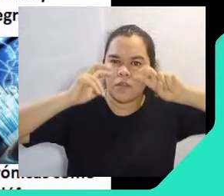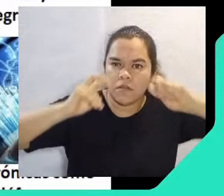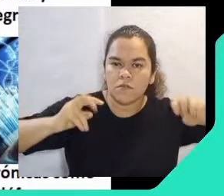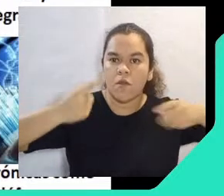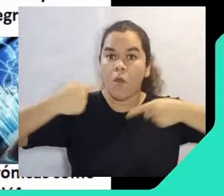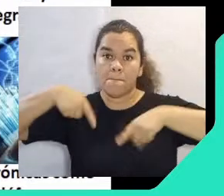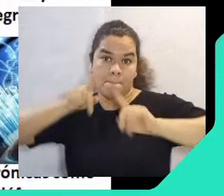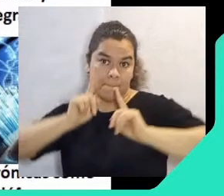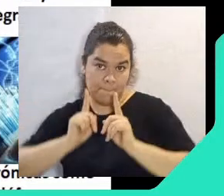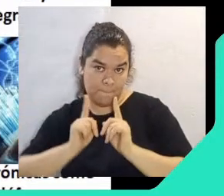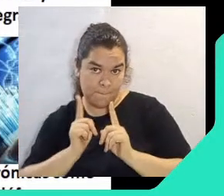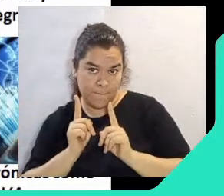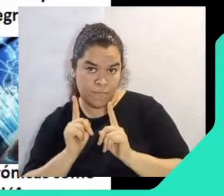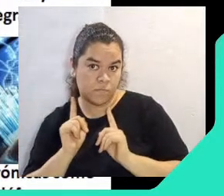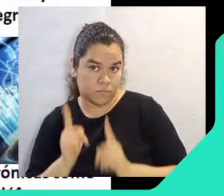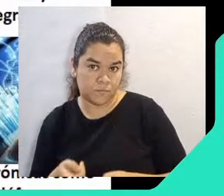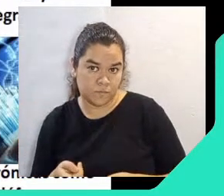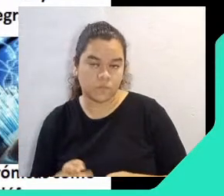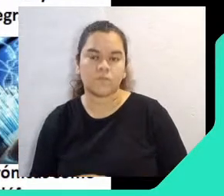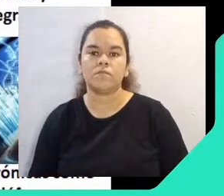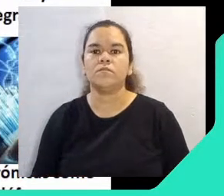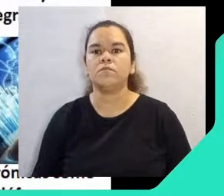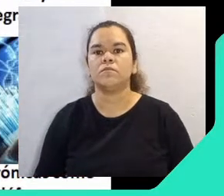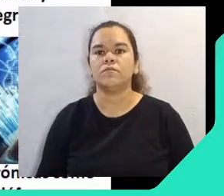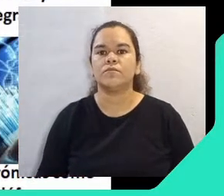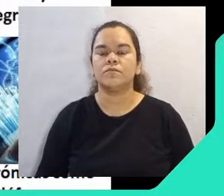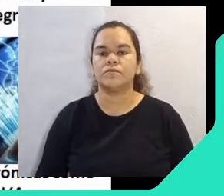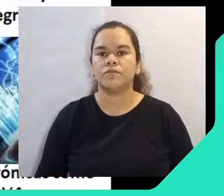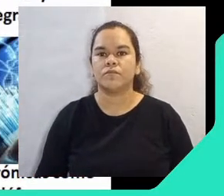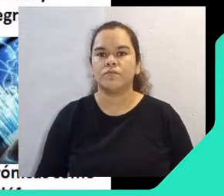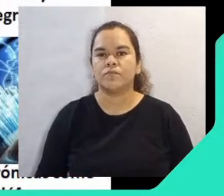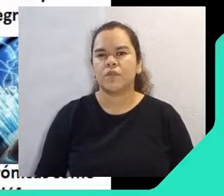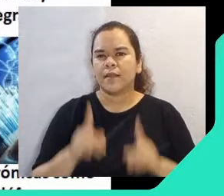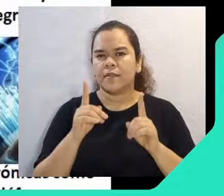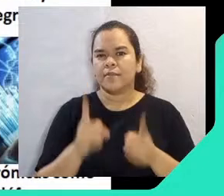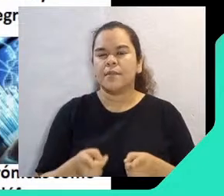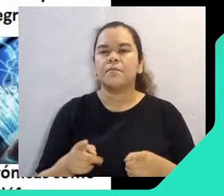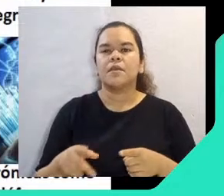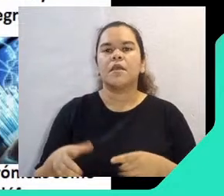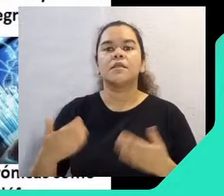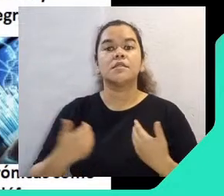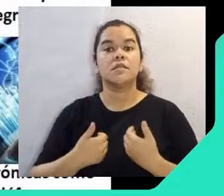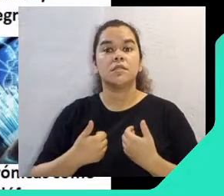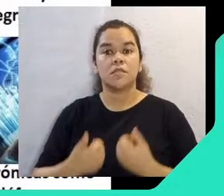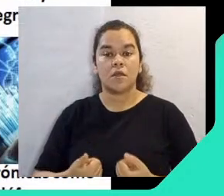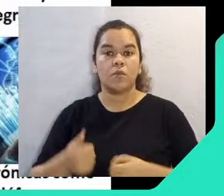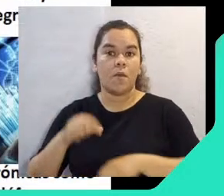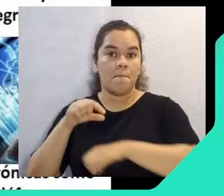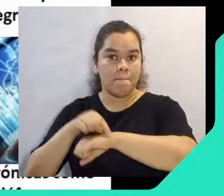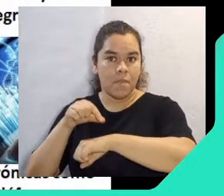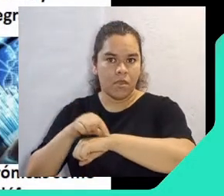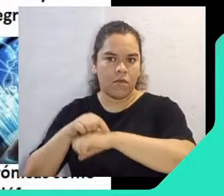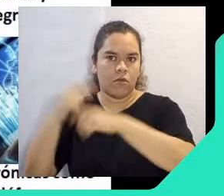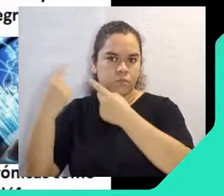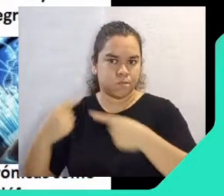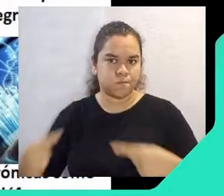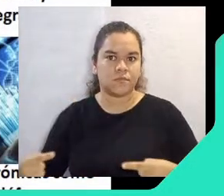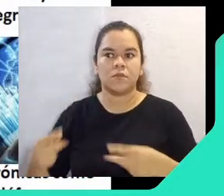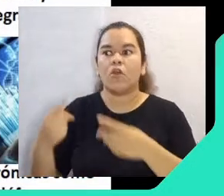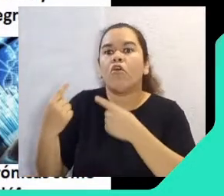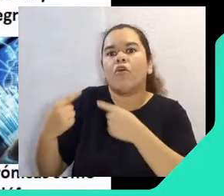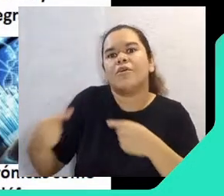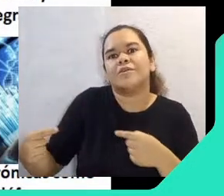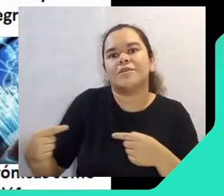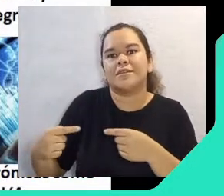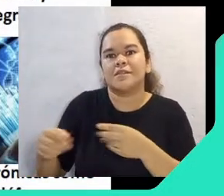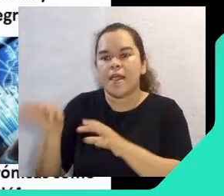docencia. También pueden dedicarse a la parte biomédica, con aplicaciones biomédicas, en el diseño, en